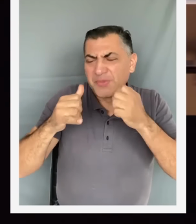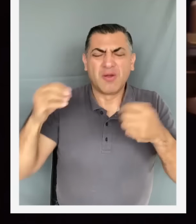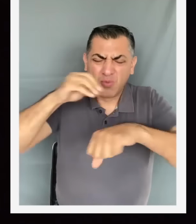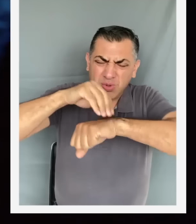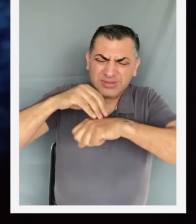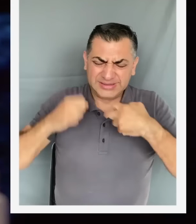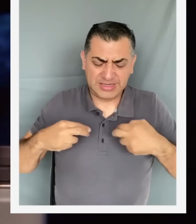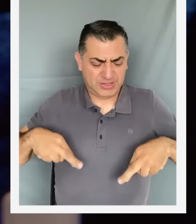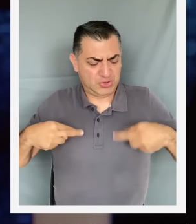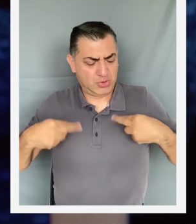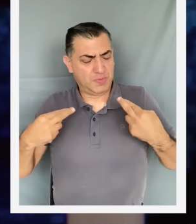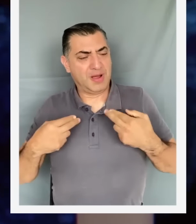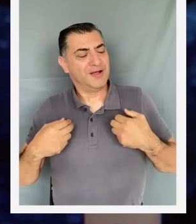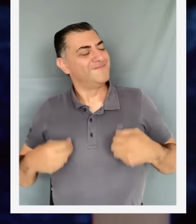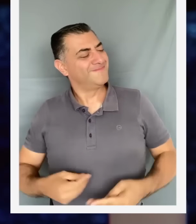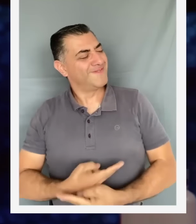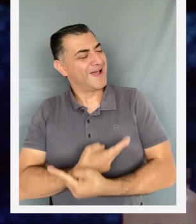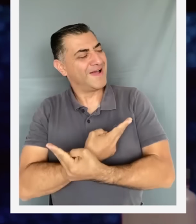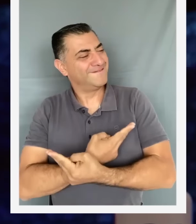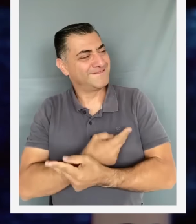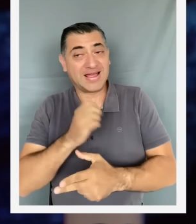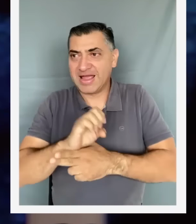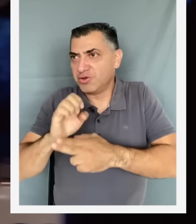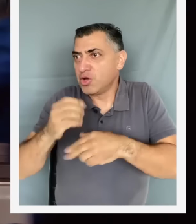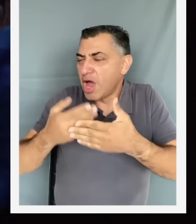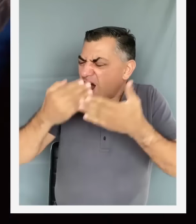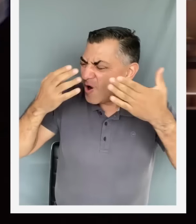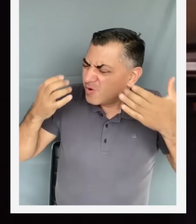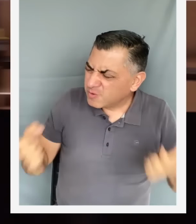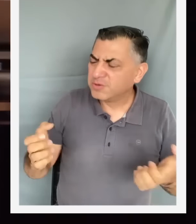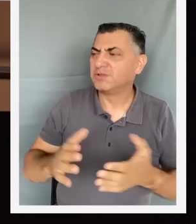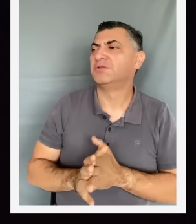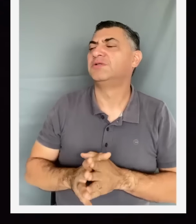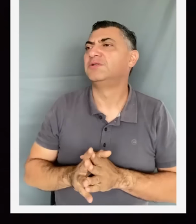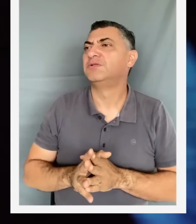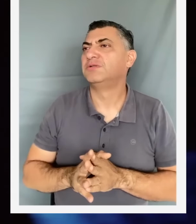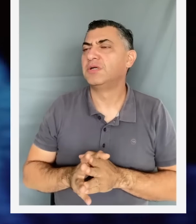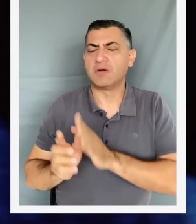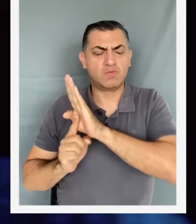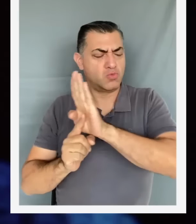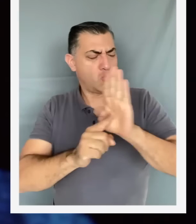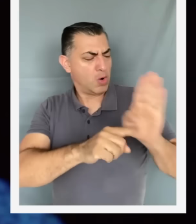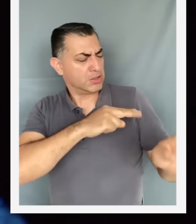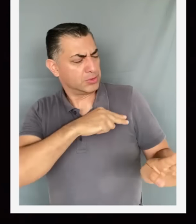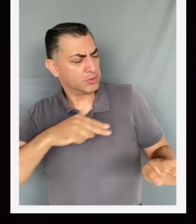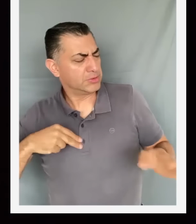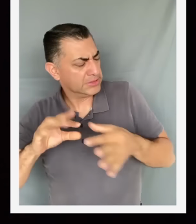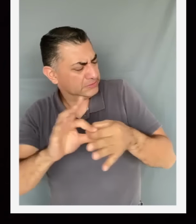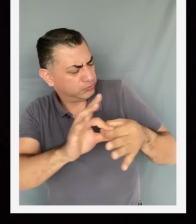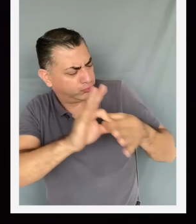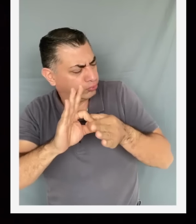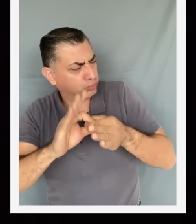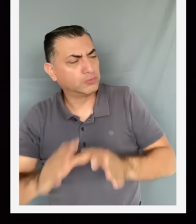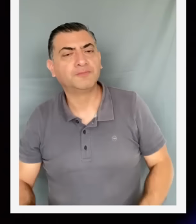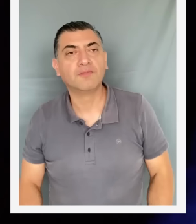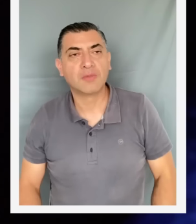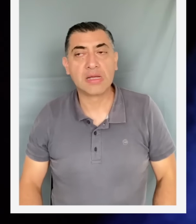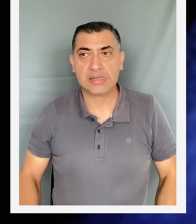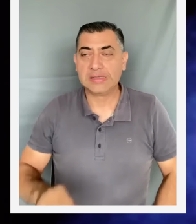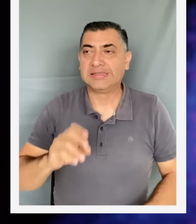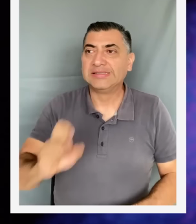ropaje nuevo hablando espiritualmente se supone que eso se tiene que notar en nuestras relaciones interpersonales